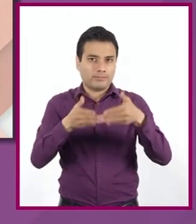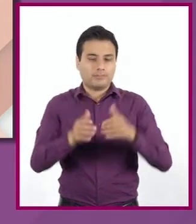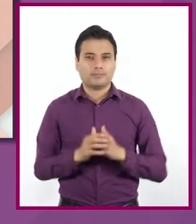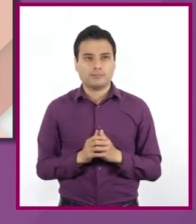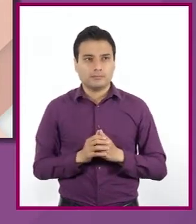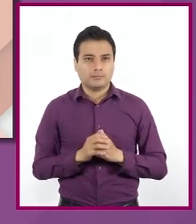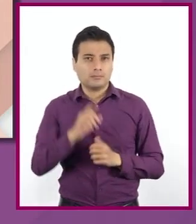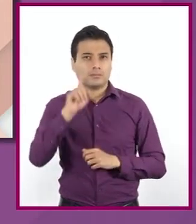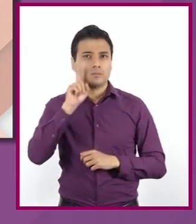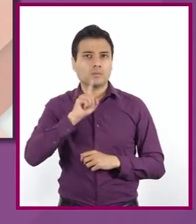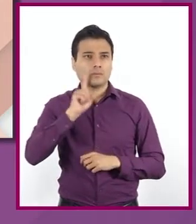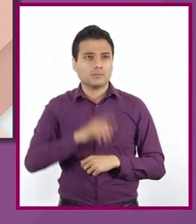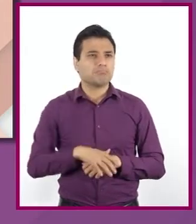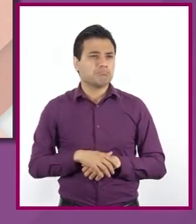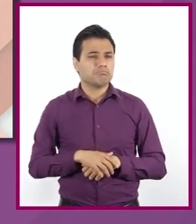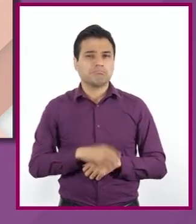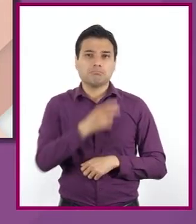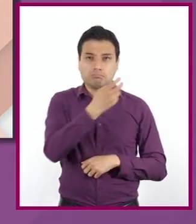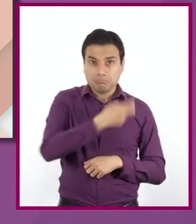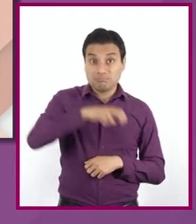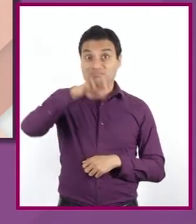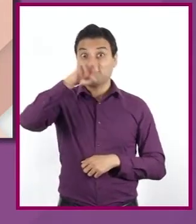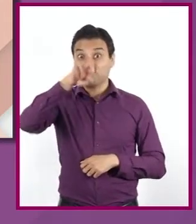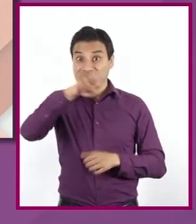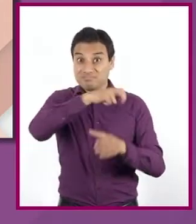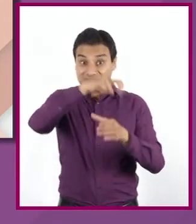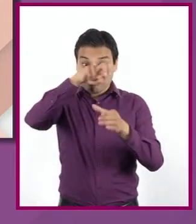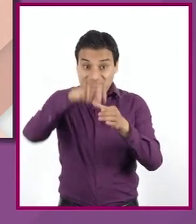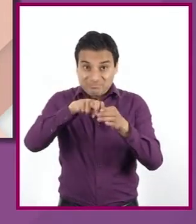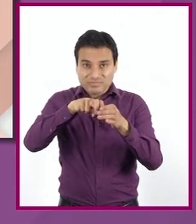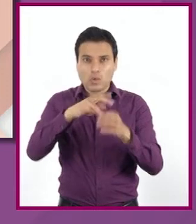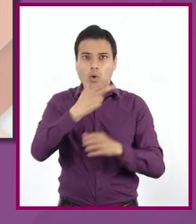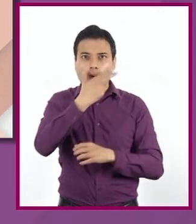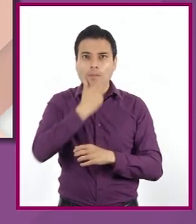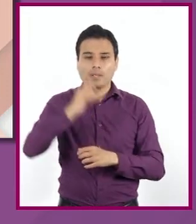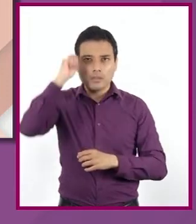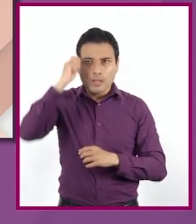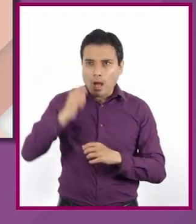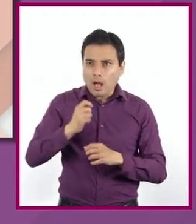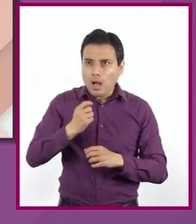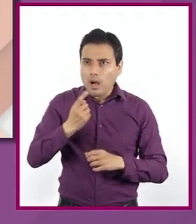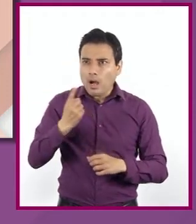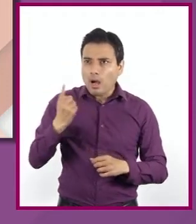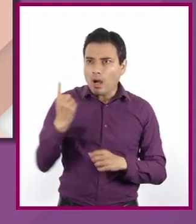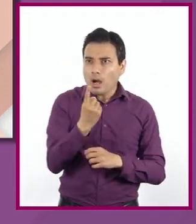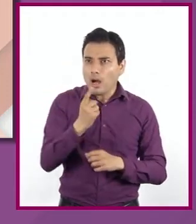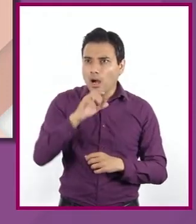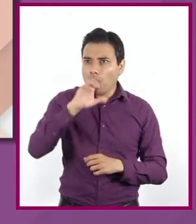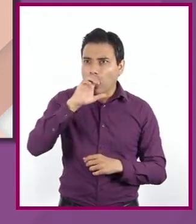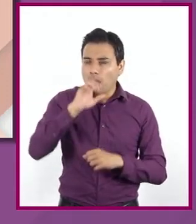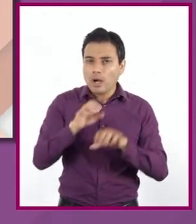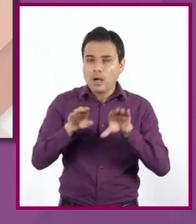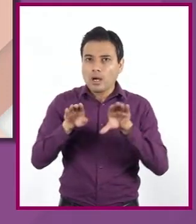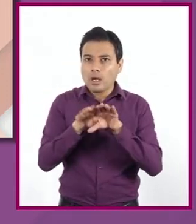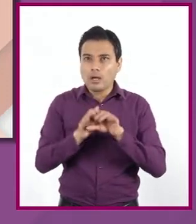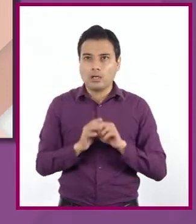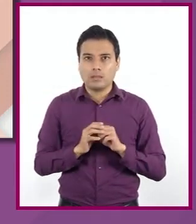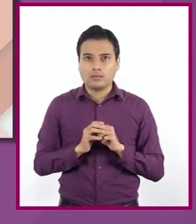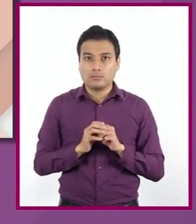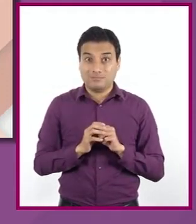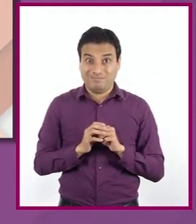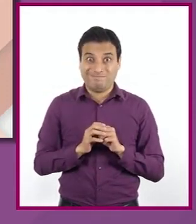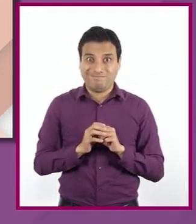seguido, ella salta dentro de él y se marcha ante la mirada atónita del guardia. Y por supuesto, de quienes